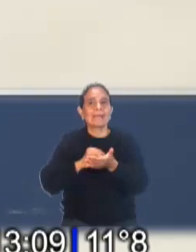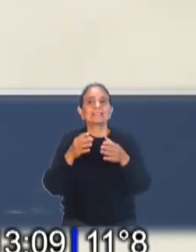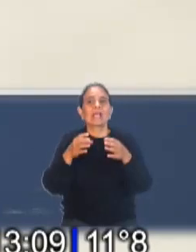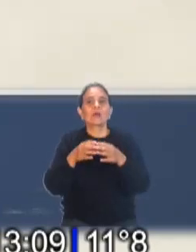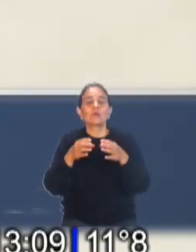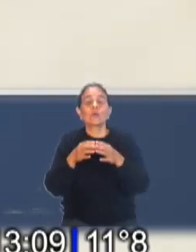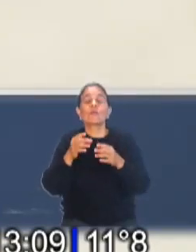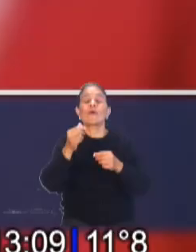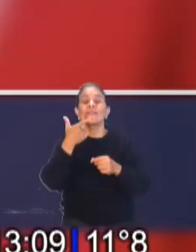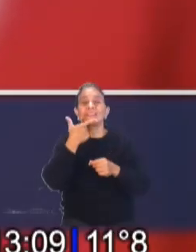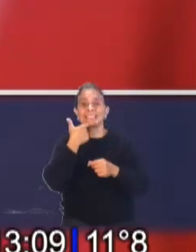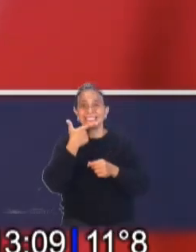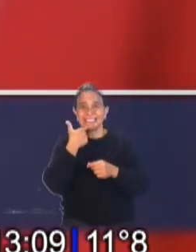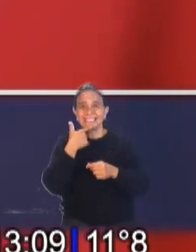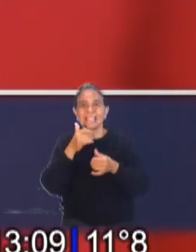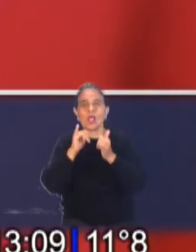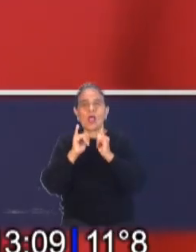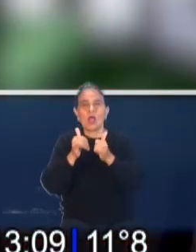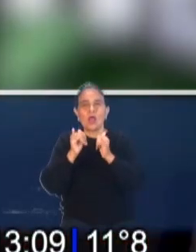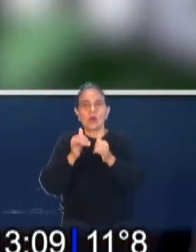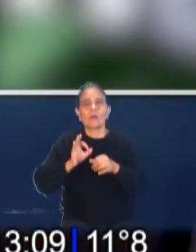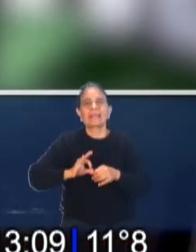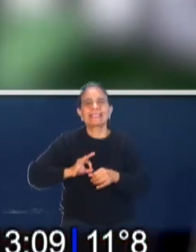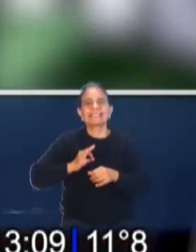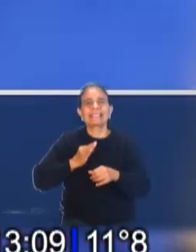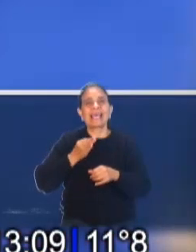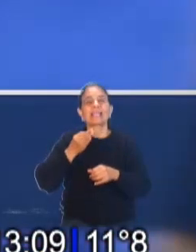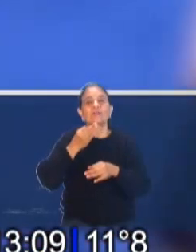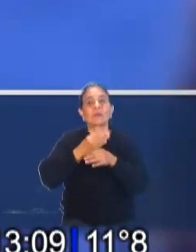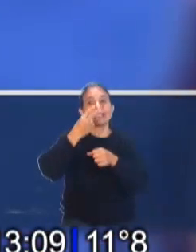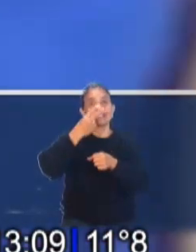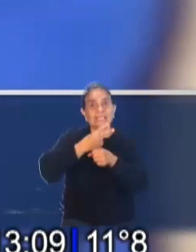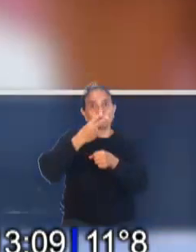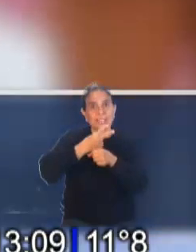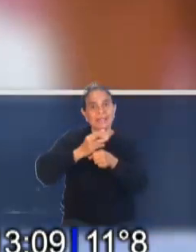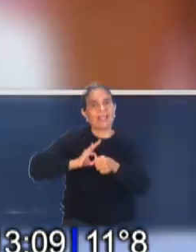sub-17 para los jóvenes del último año del secundario.